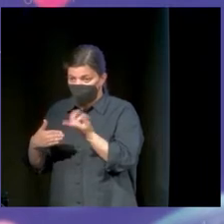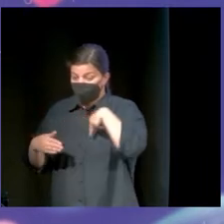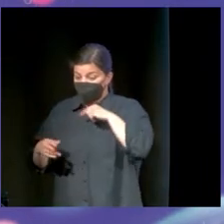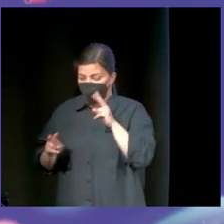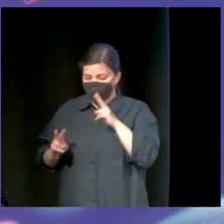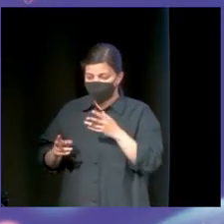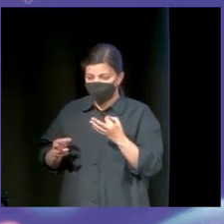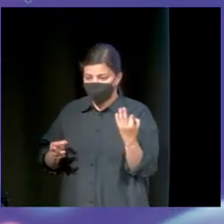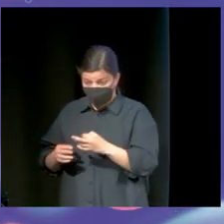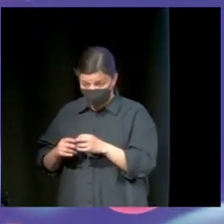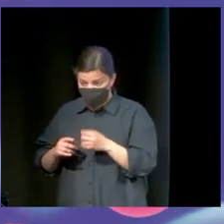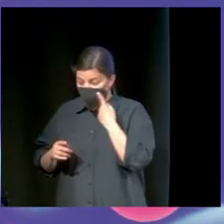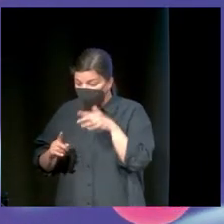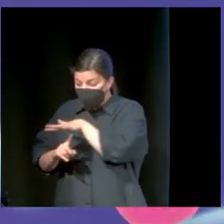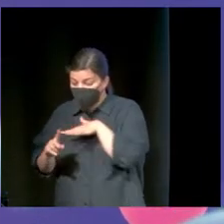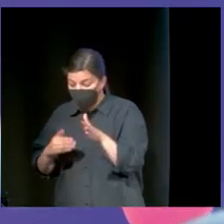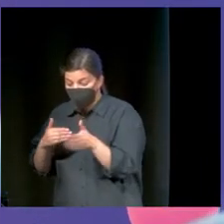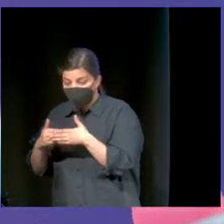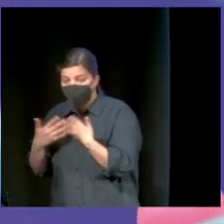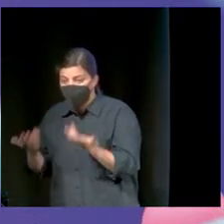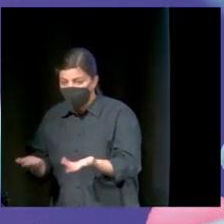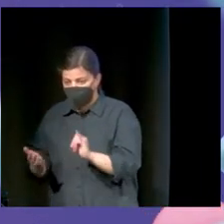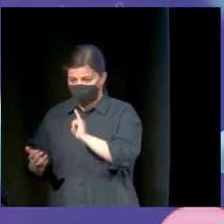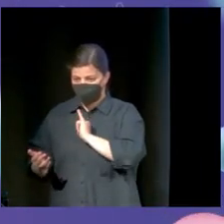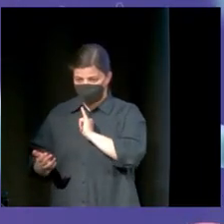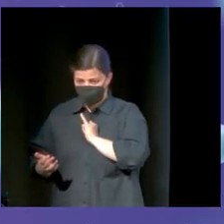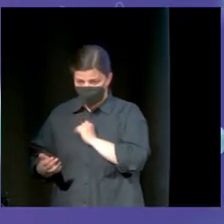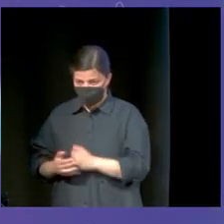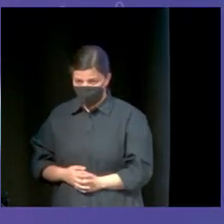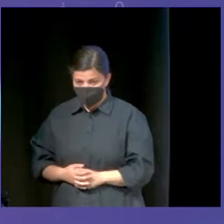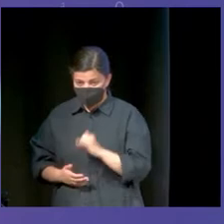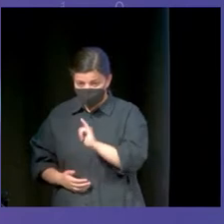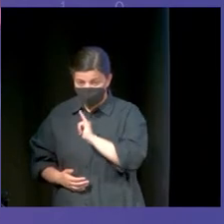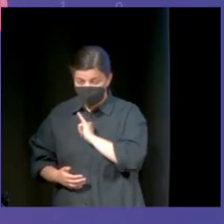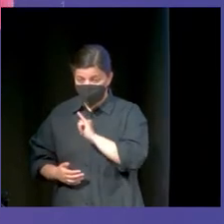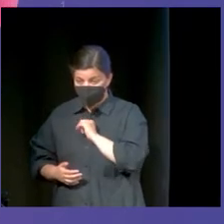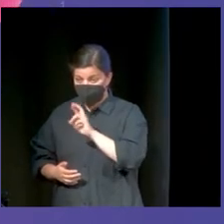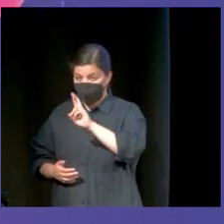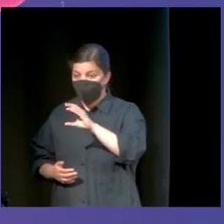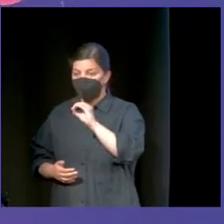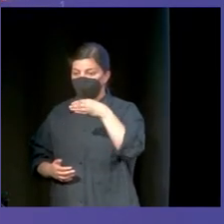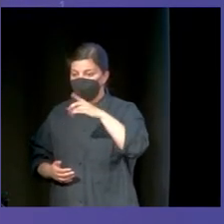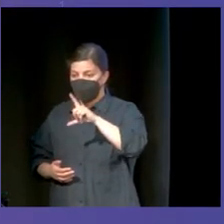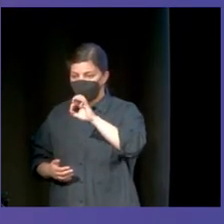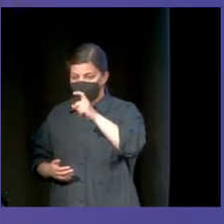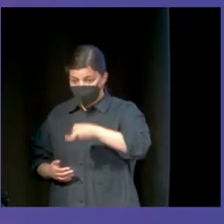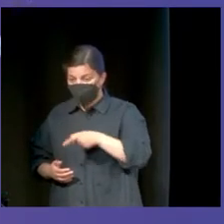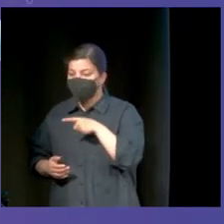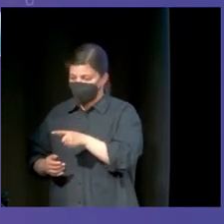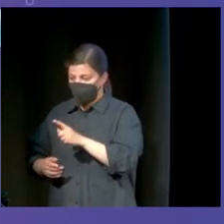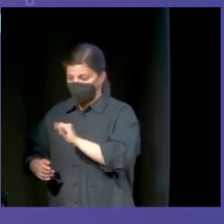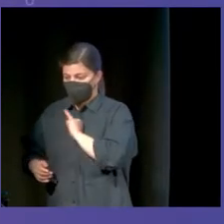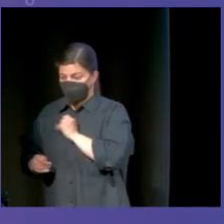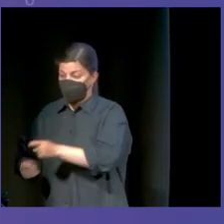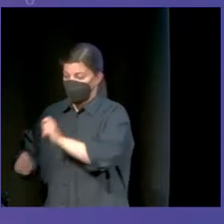para que sea un entorno cerrado la identidad la identidad de rob blogs es la identidad que te da row blogs